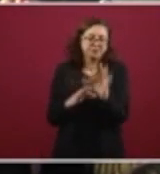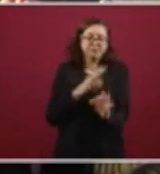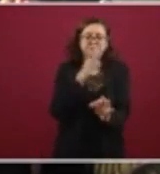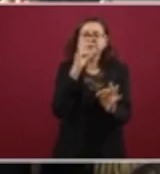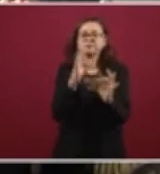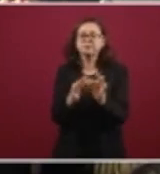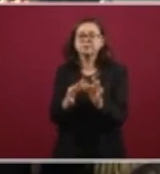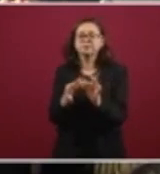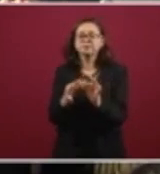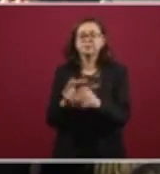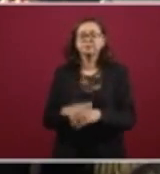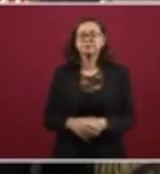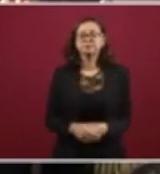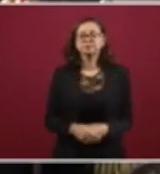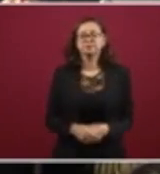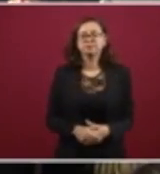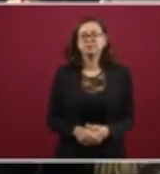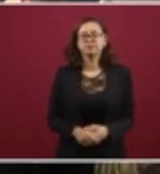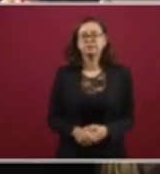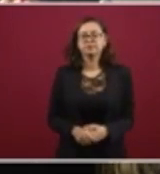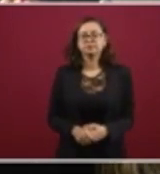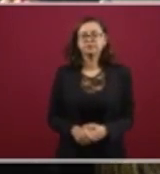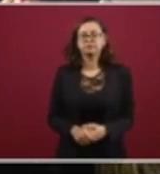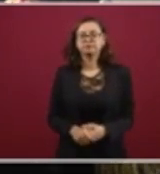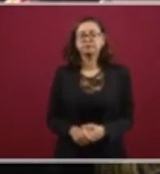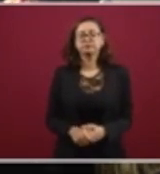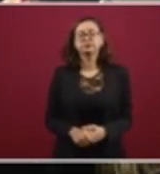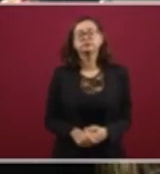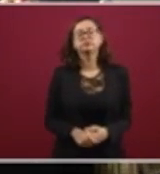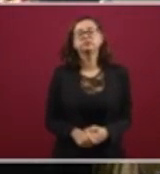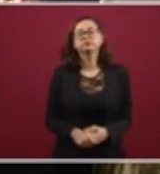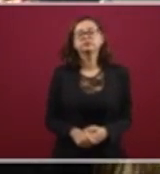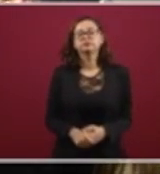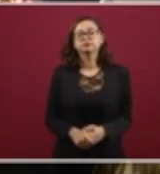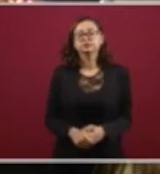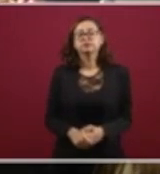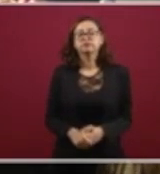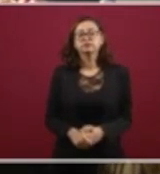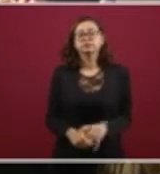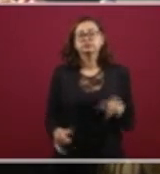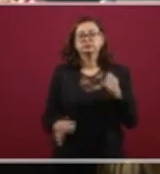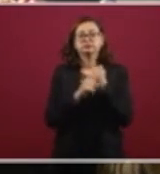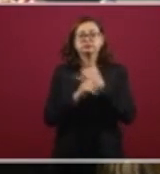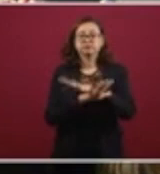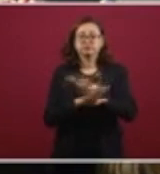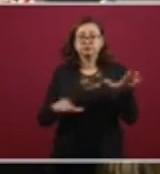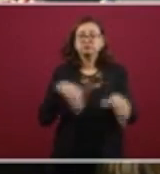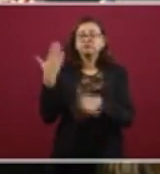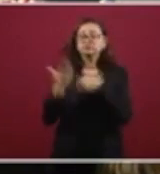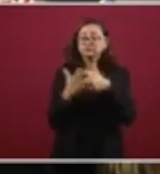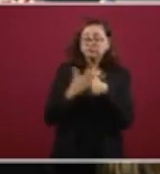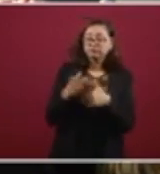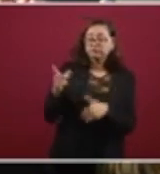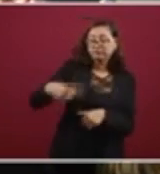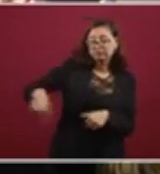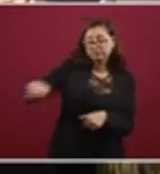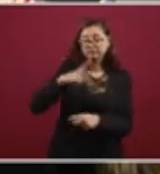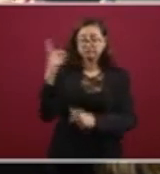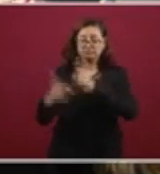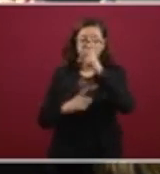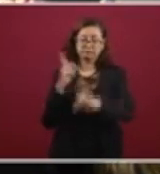informando de que se van a entregar apoyos a